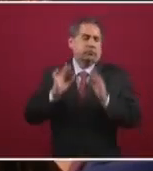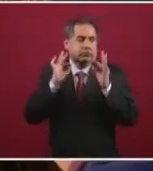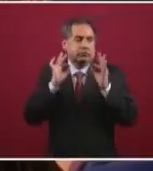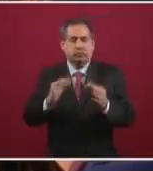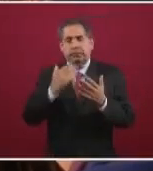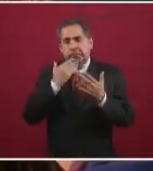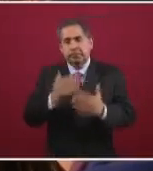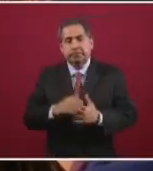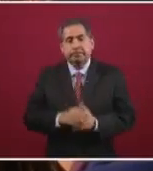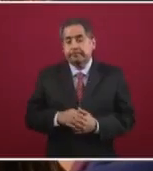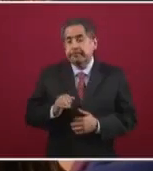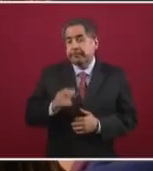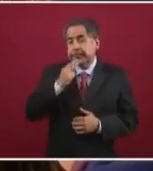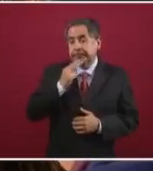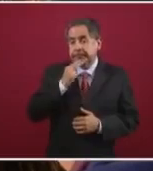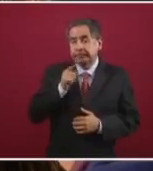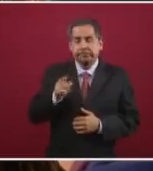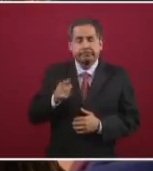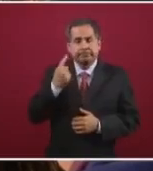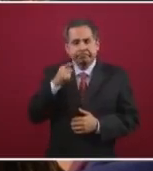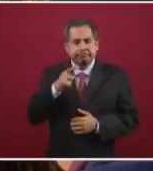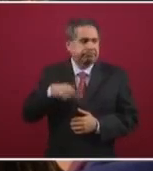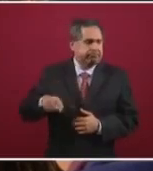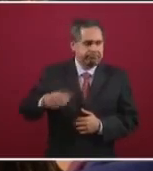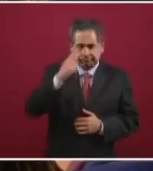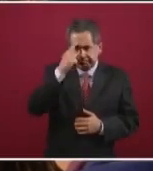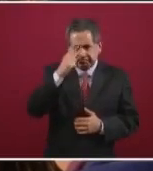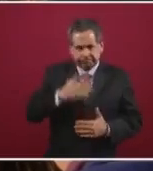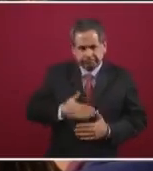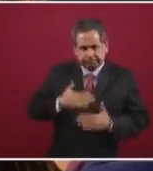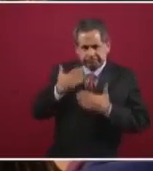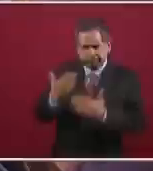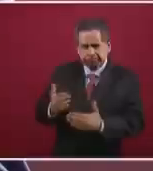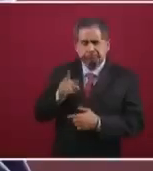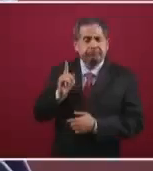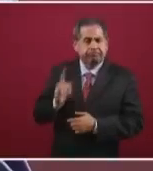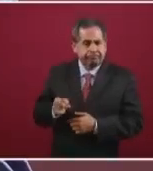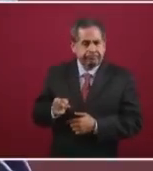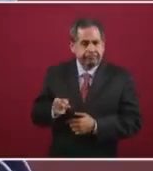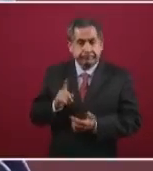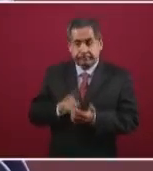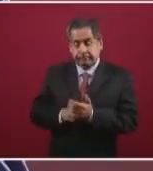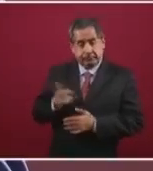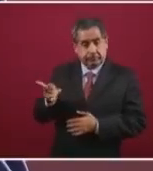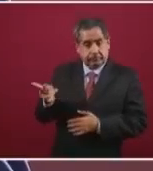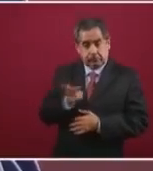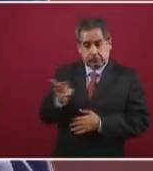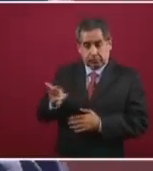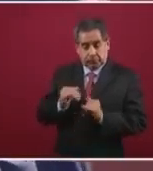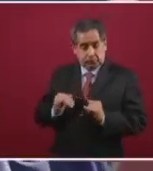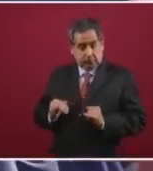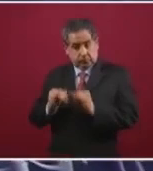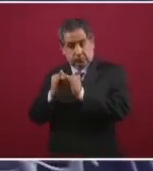se tenga la confianza de que son instituciones